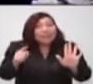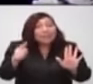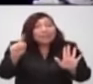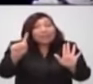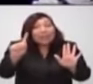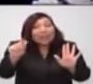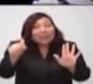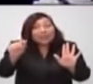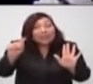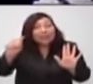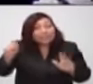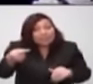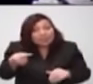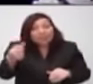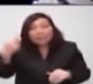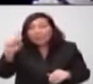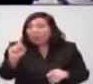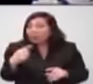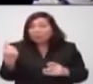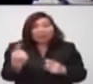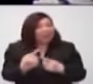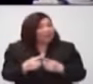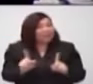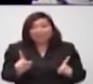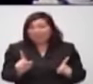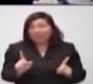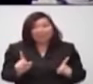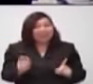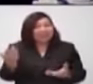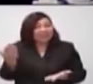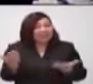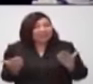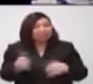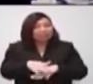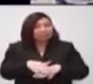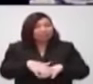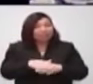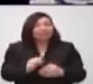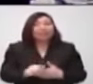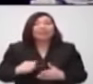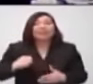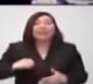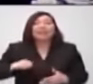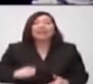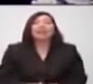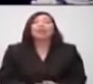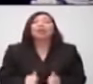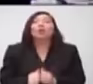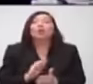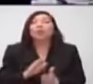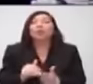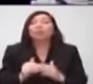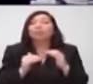millones. Para que vean las diferencias que hay en lo que administra el señor alcalde, con todas